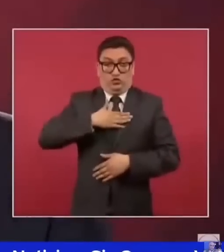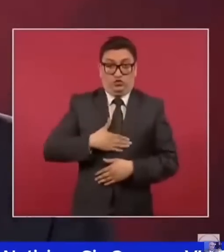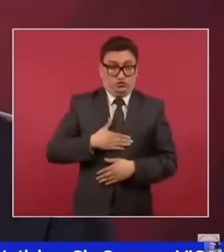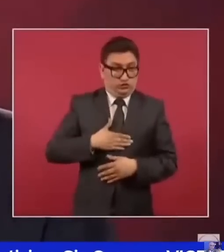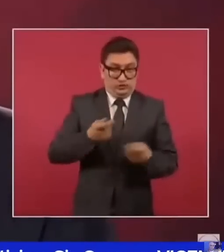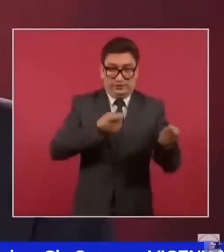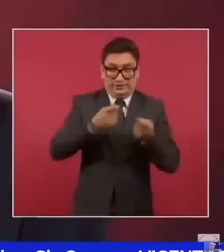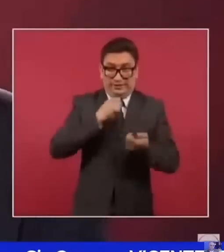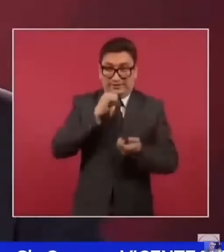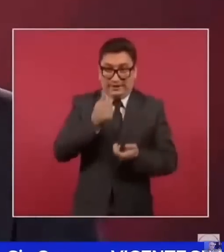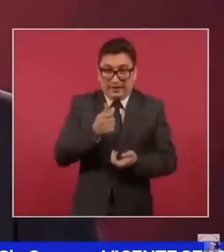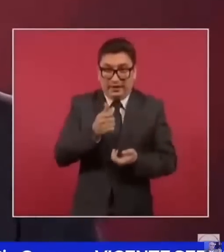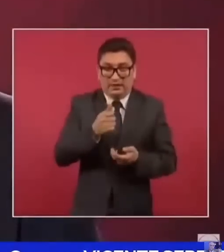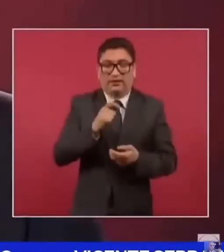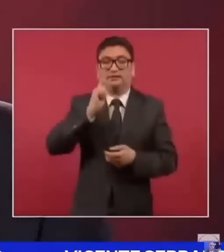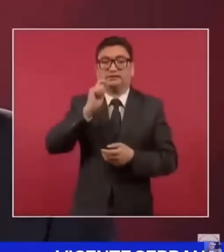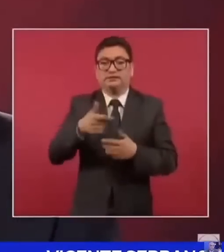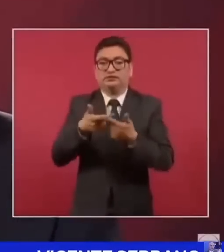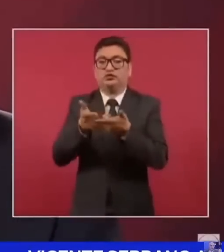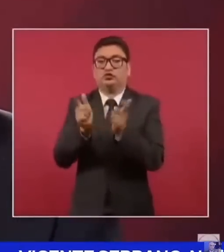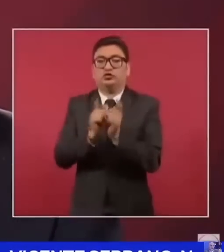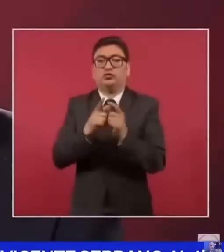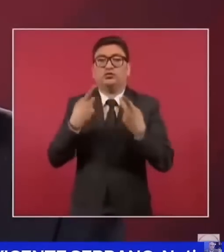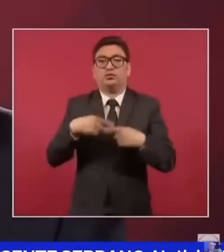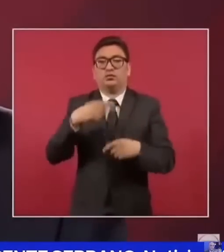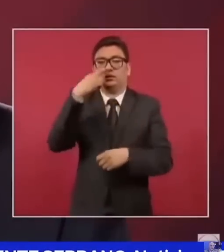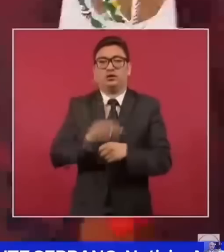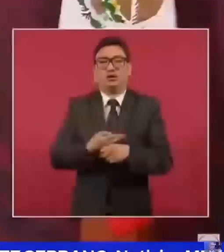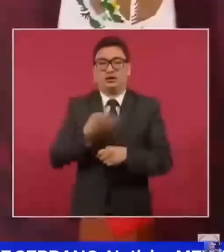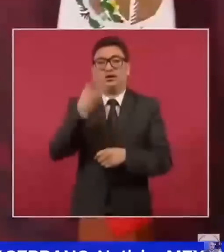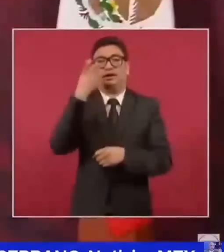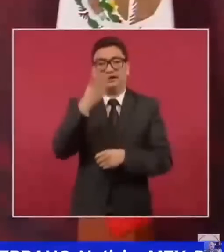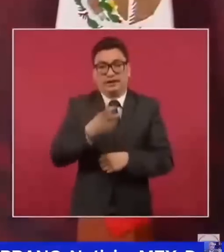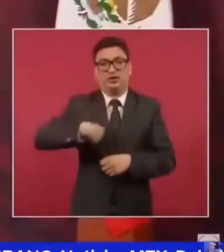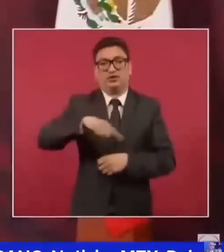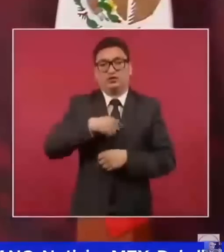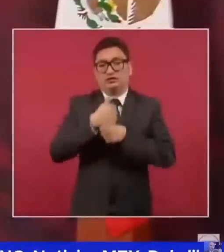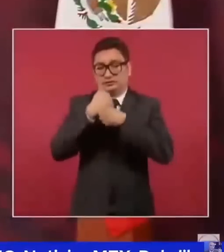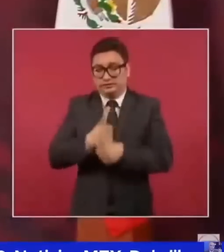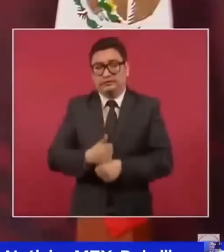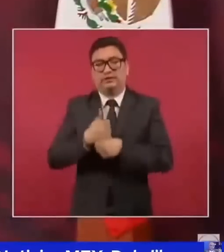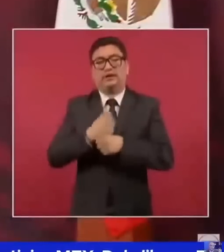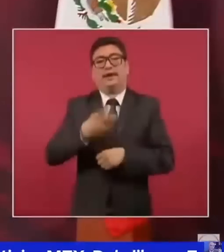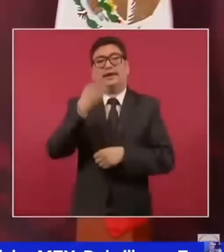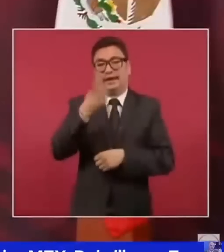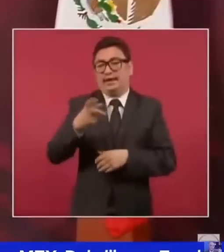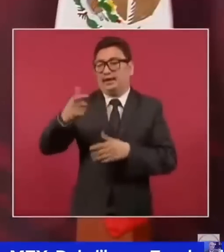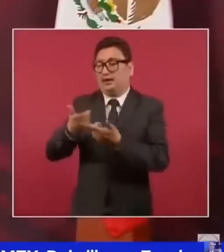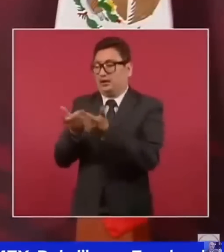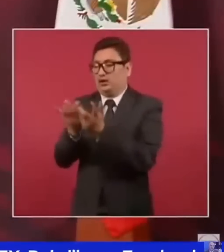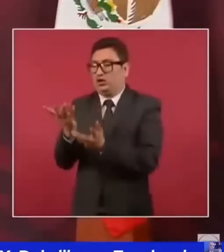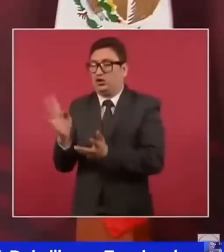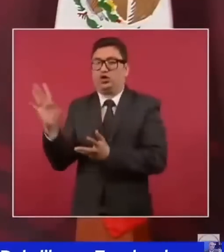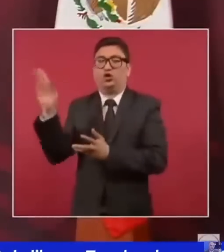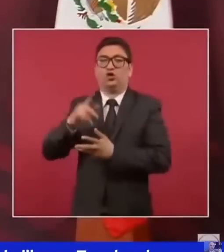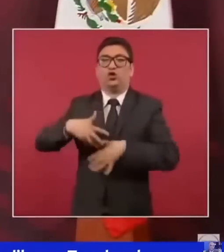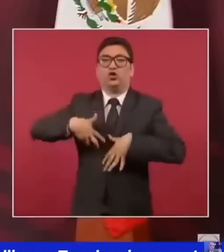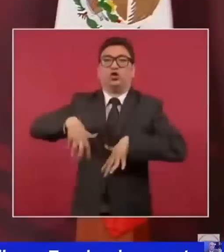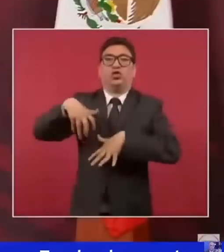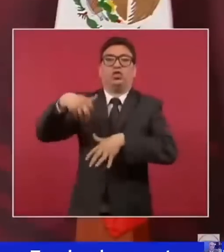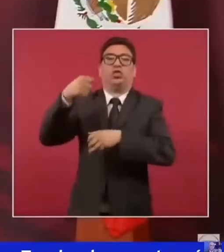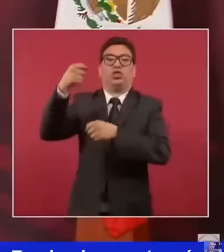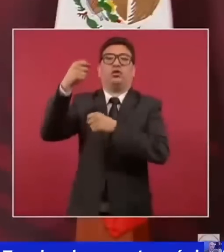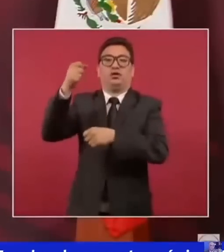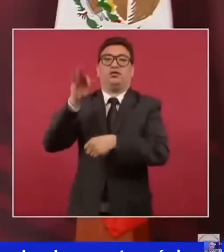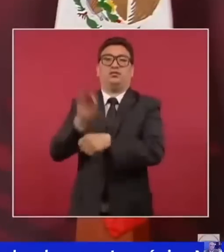malhechores. Y eso fue lo que padecimos. Y eso es lo que defienden los que se manifestaron, no